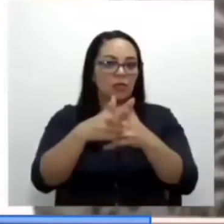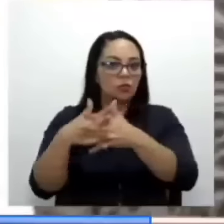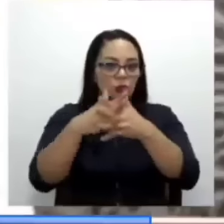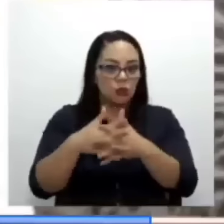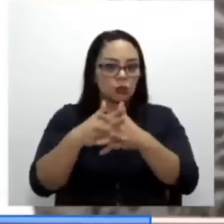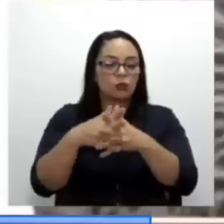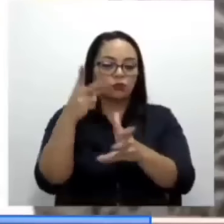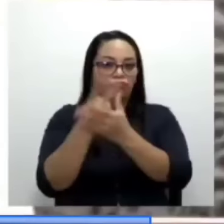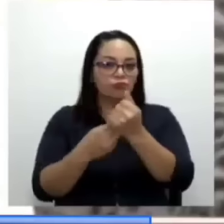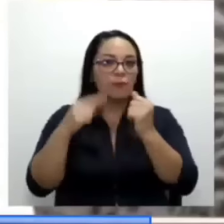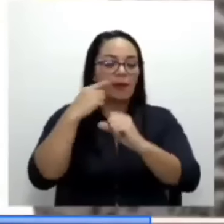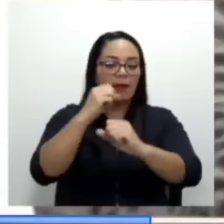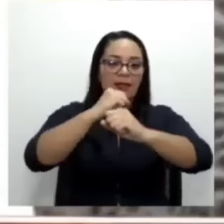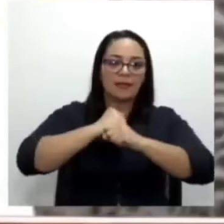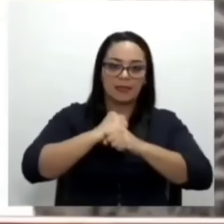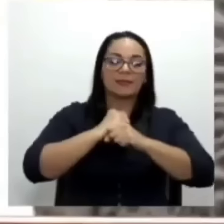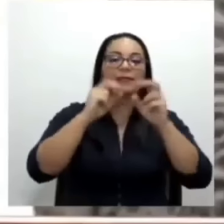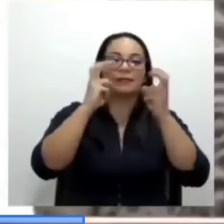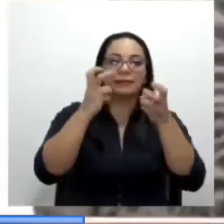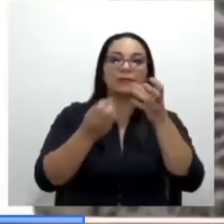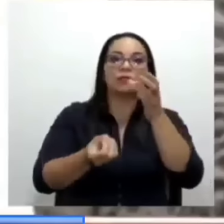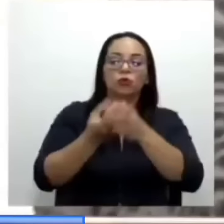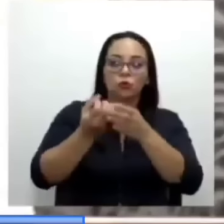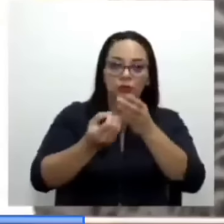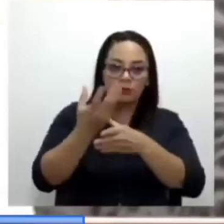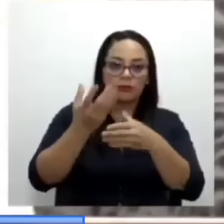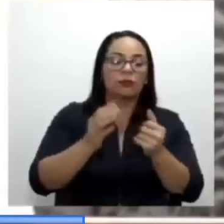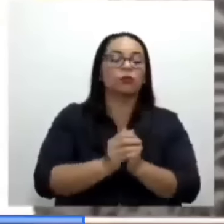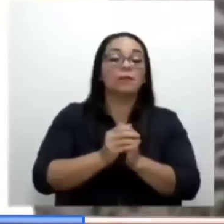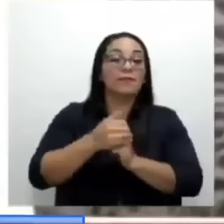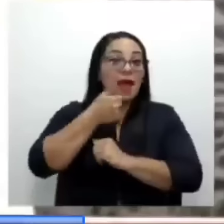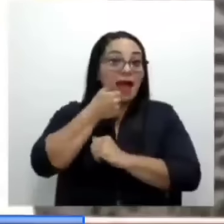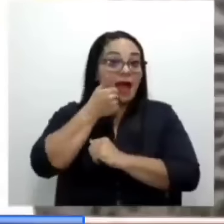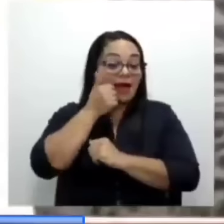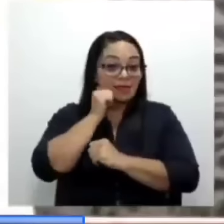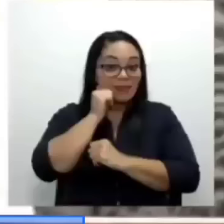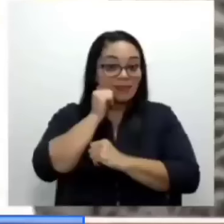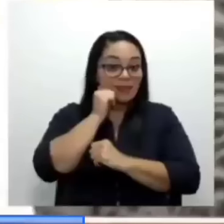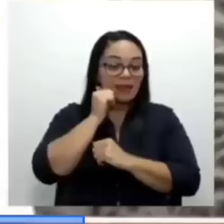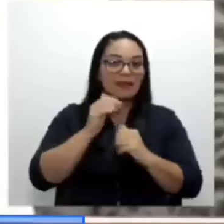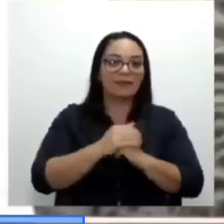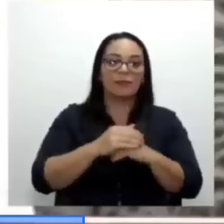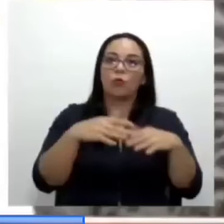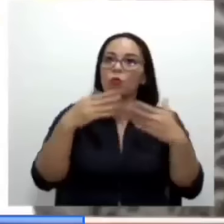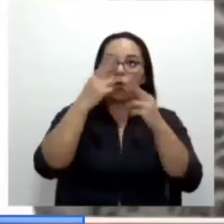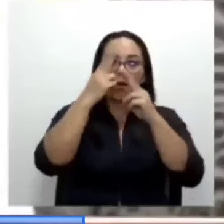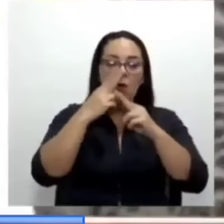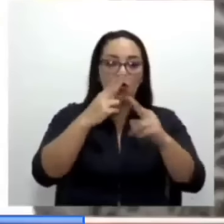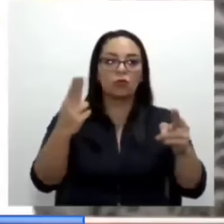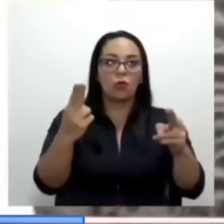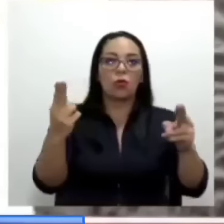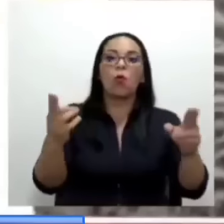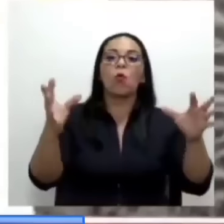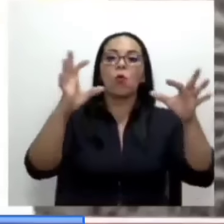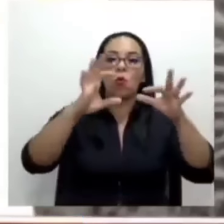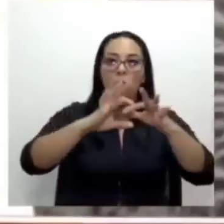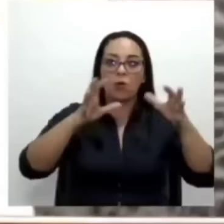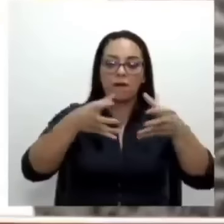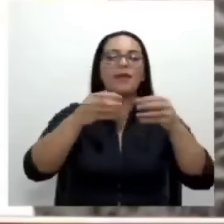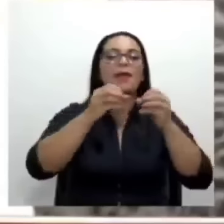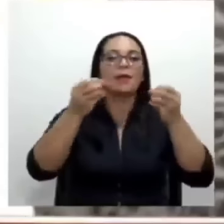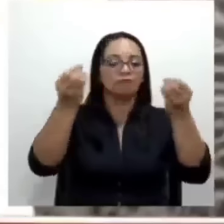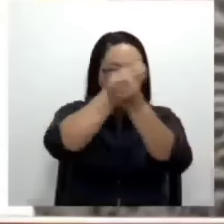las cadenas de suministro globales. Ayer fue un honor unirme al lanzamiento de